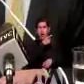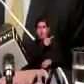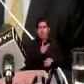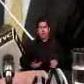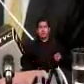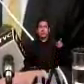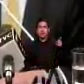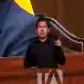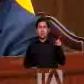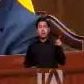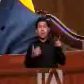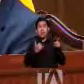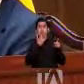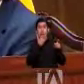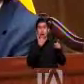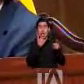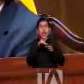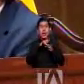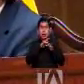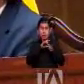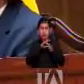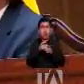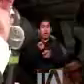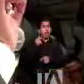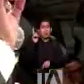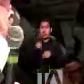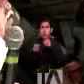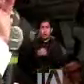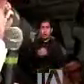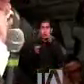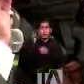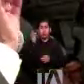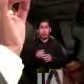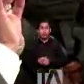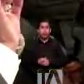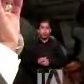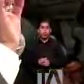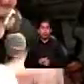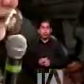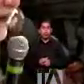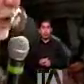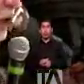Fiscalización, pues el error puso en riesgo el juicio político. En Quito, María Gracia Costa, 24 horas.